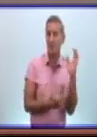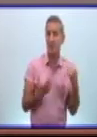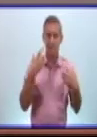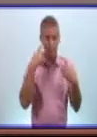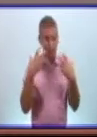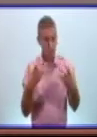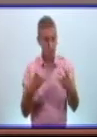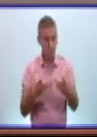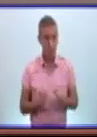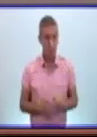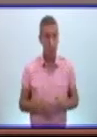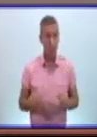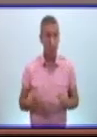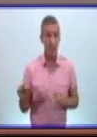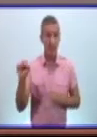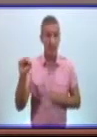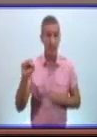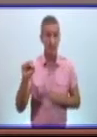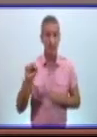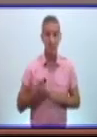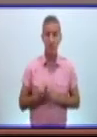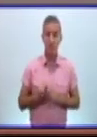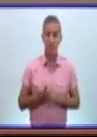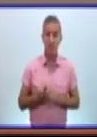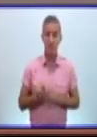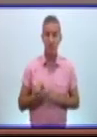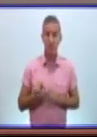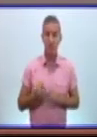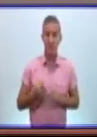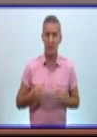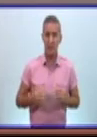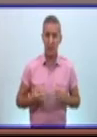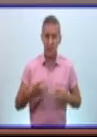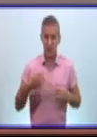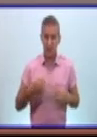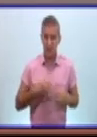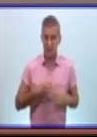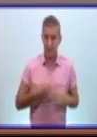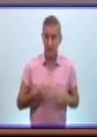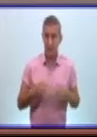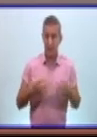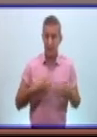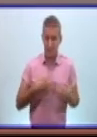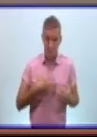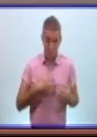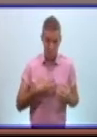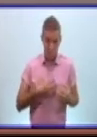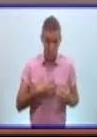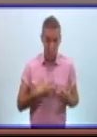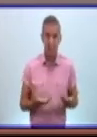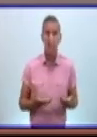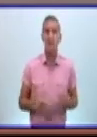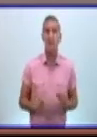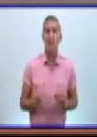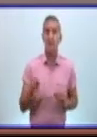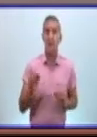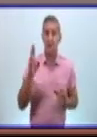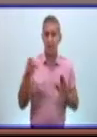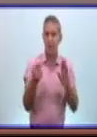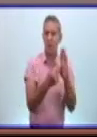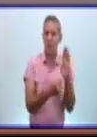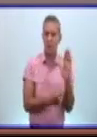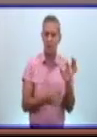ellas las sustancias conservan sus propiedades. Ustedes conocen que el hierro tiene propiedades